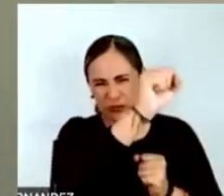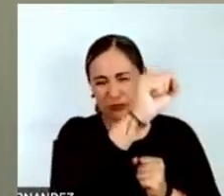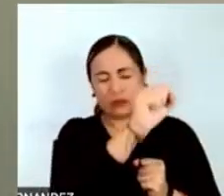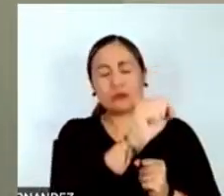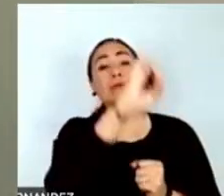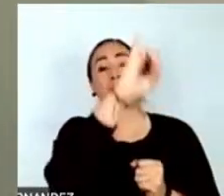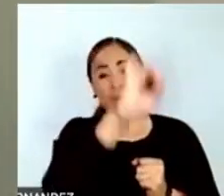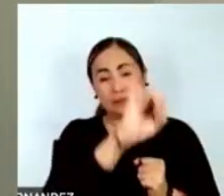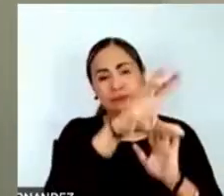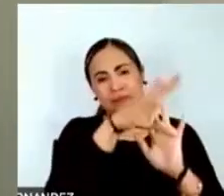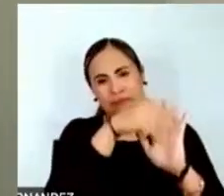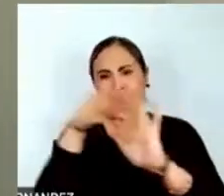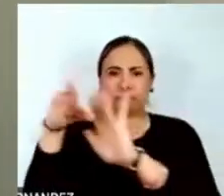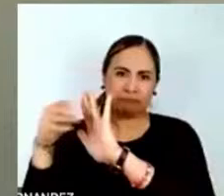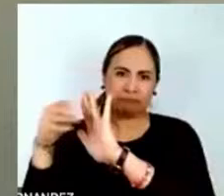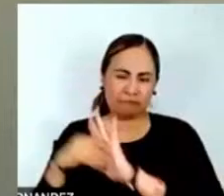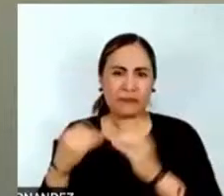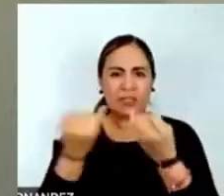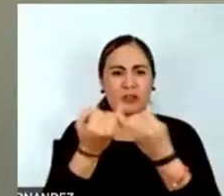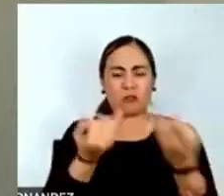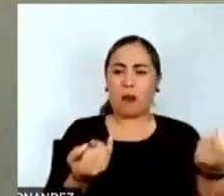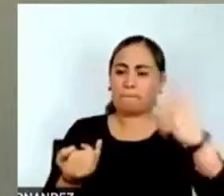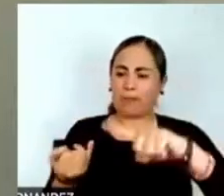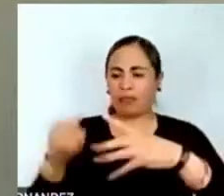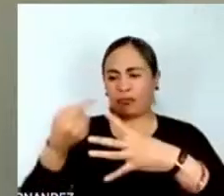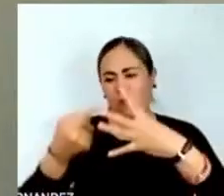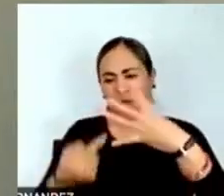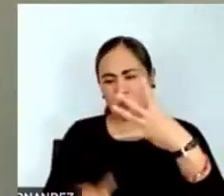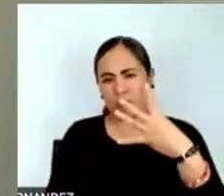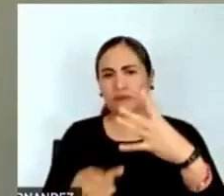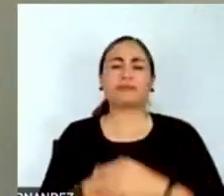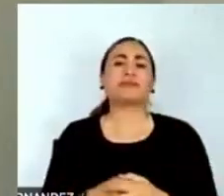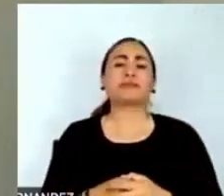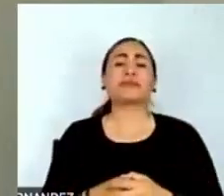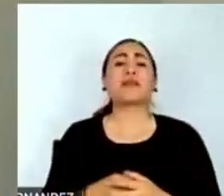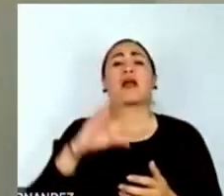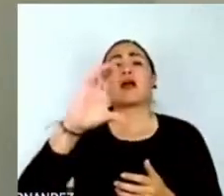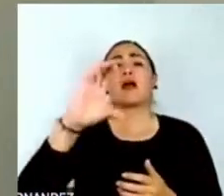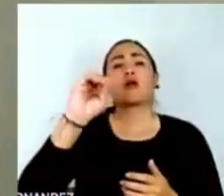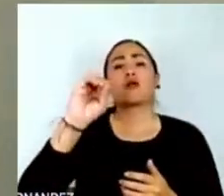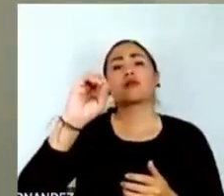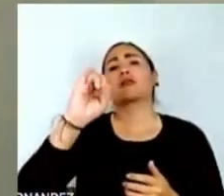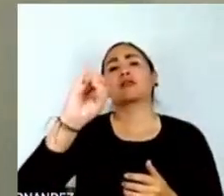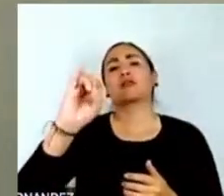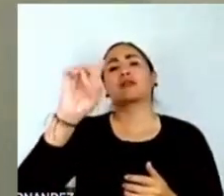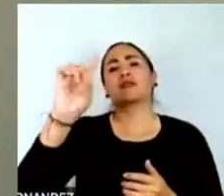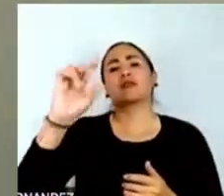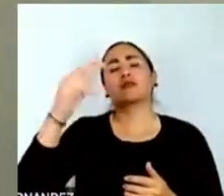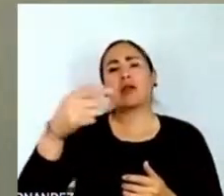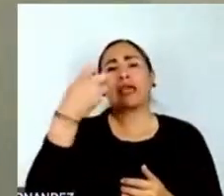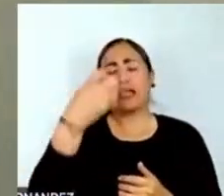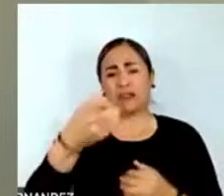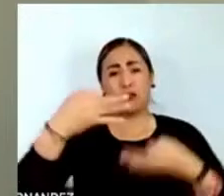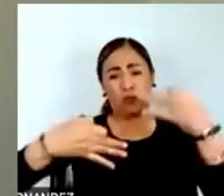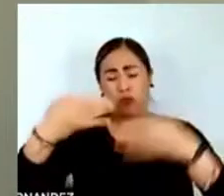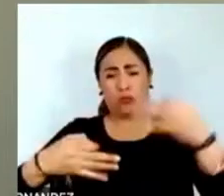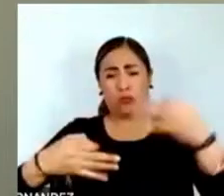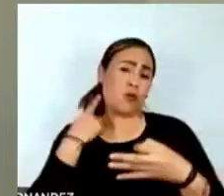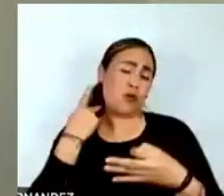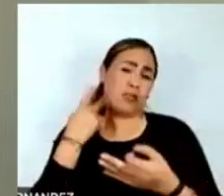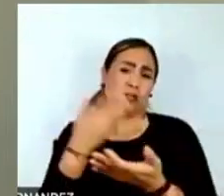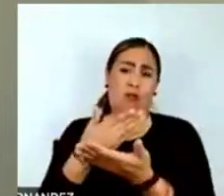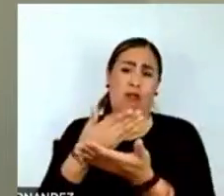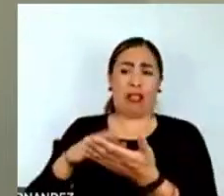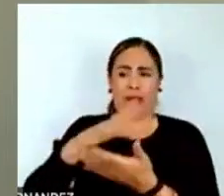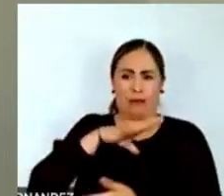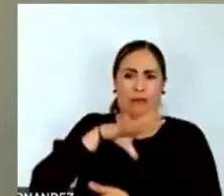distintos ordenamientos constitucionales. Entonces la Corte no rechaza per se la existencia de juicios políticos para separar, pero sí insiste en que los juicios políticos,